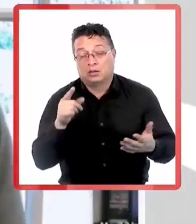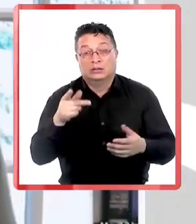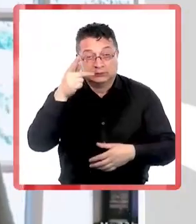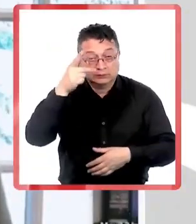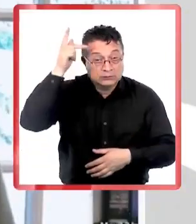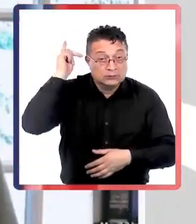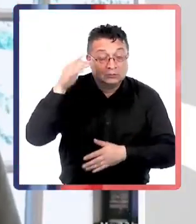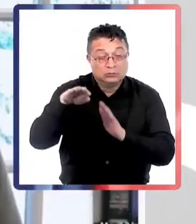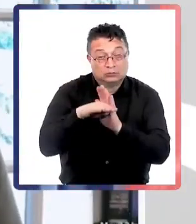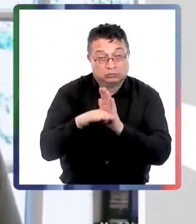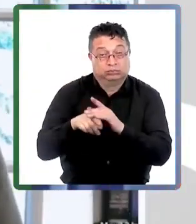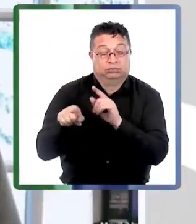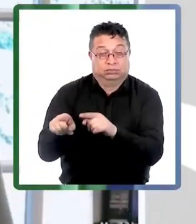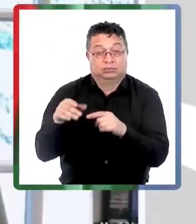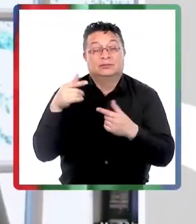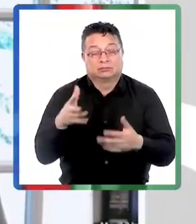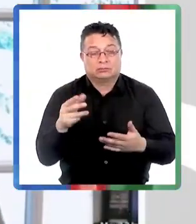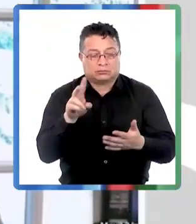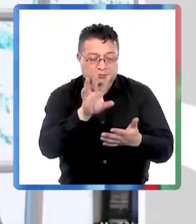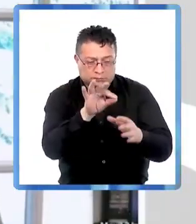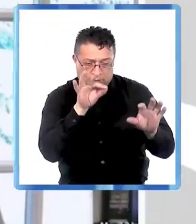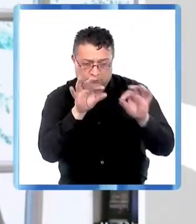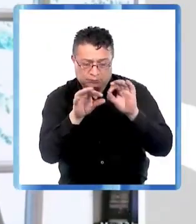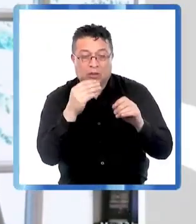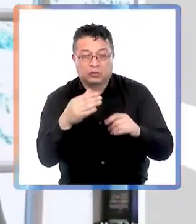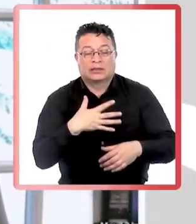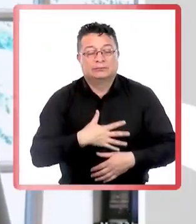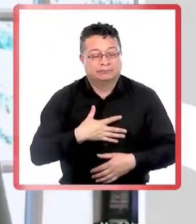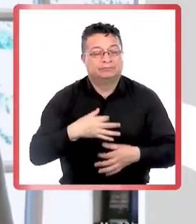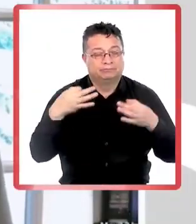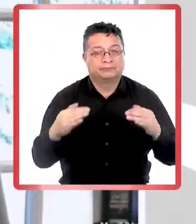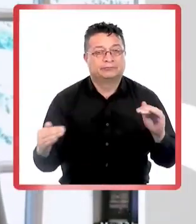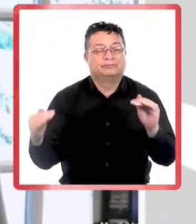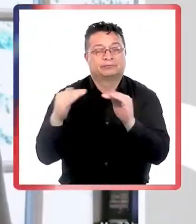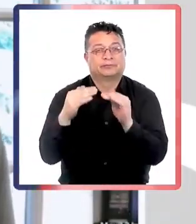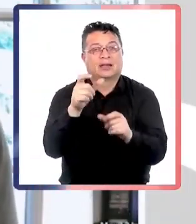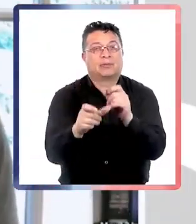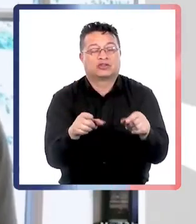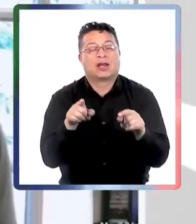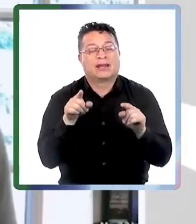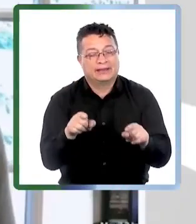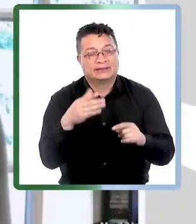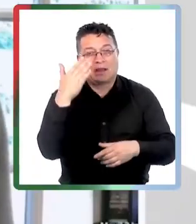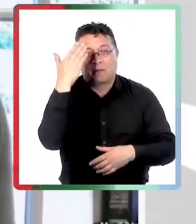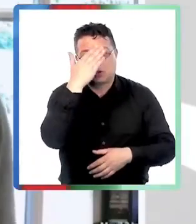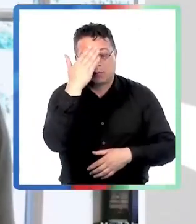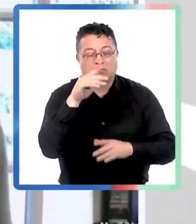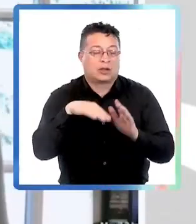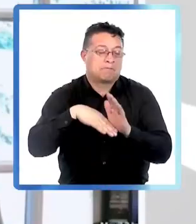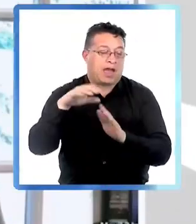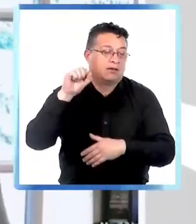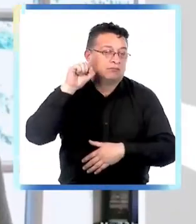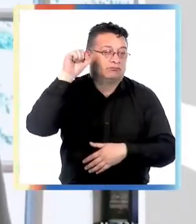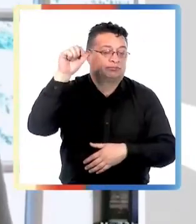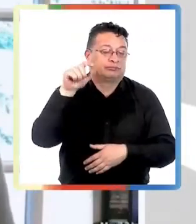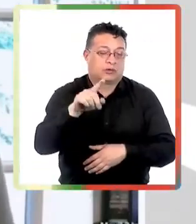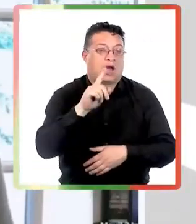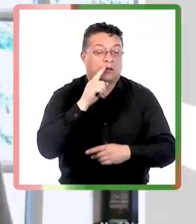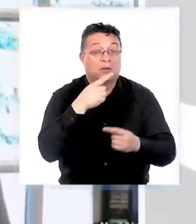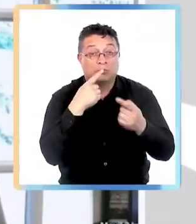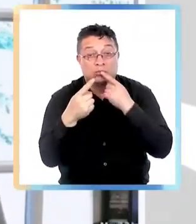también de José Antonio Kast. Entonces, ellos han sabido leer muy bien ese anhelo por mayor seguridad, que es justamente una de las preocupaciones número uno